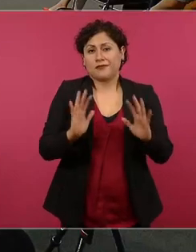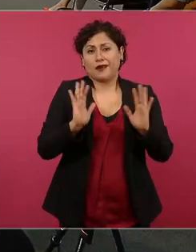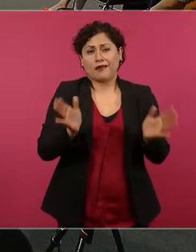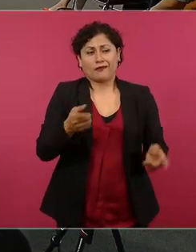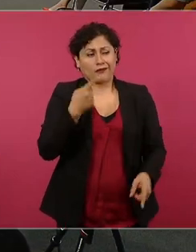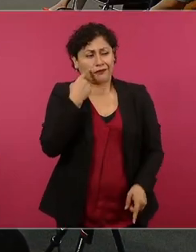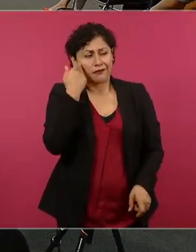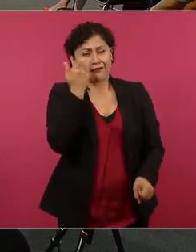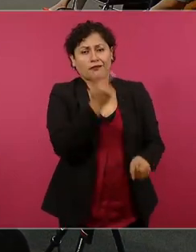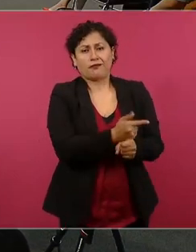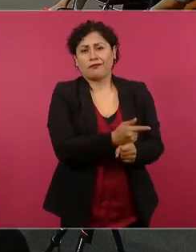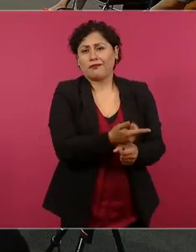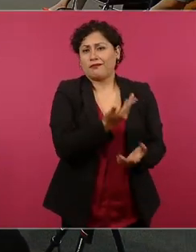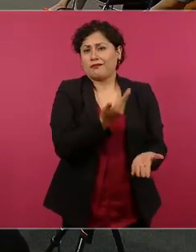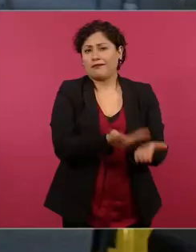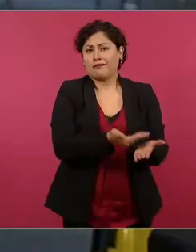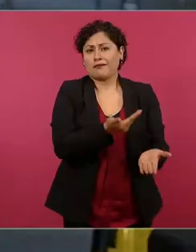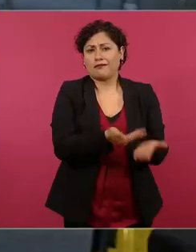pero